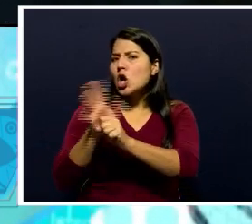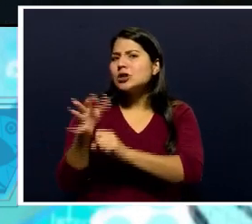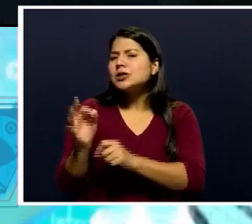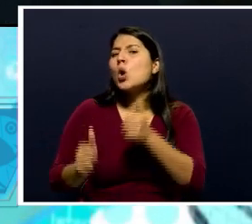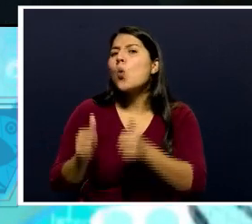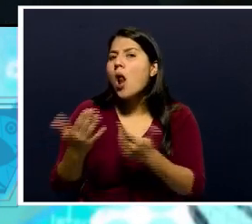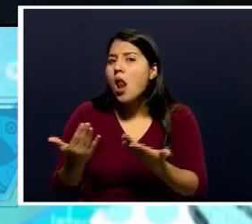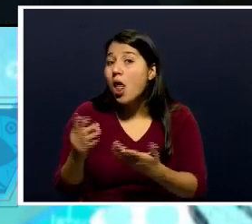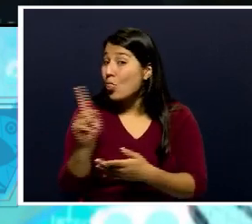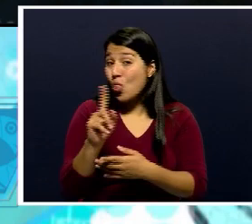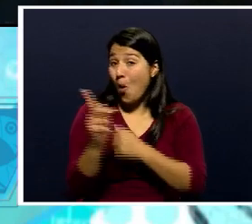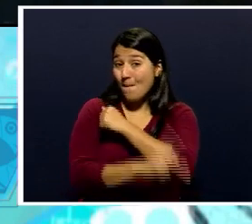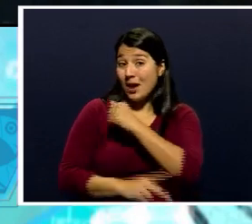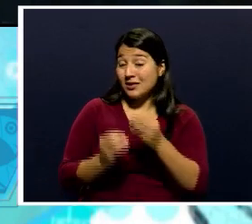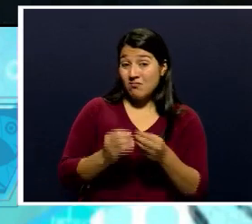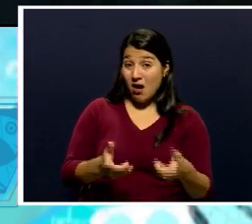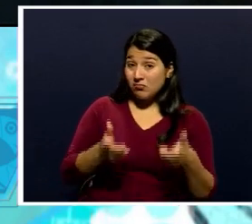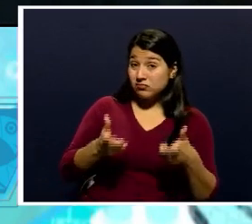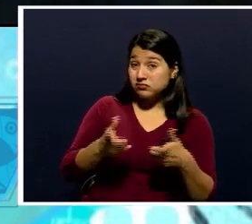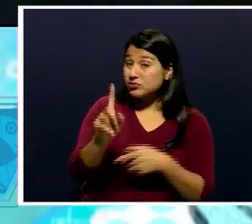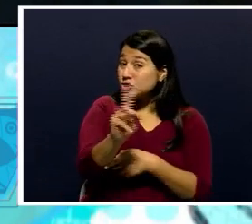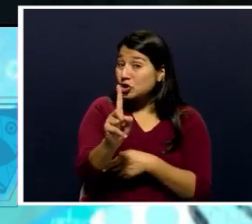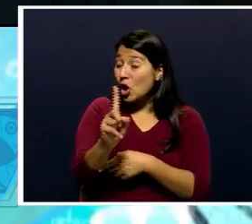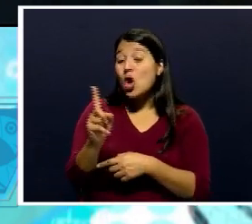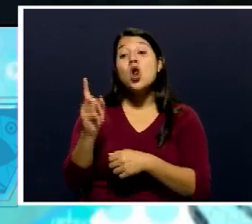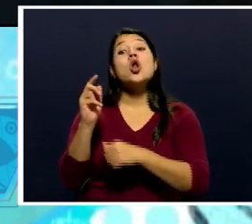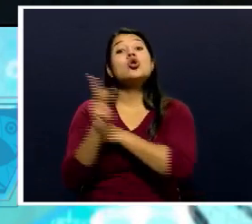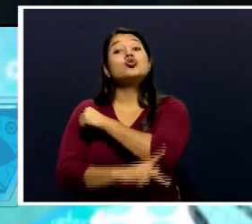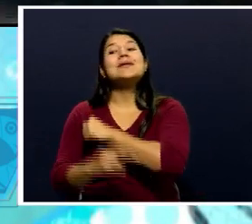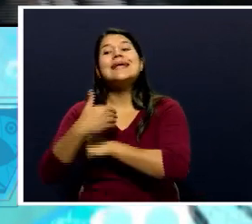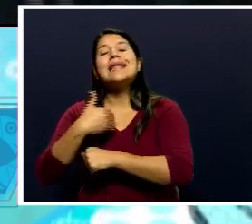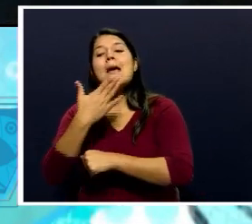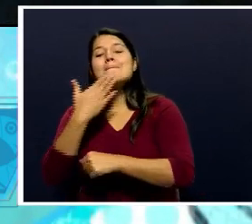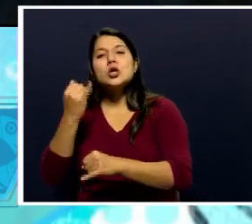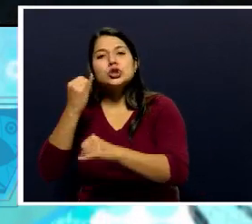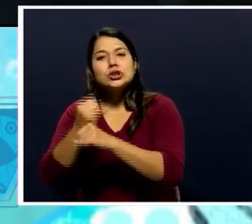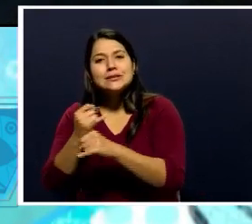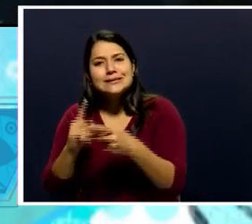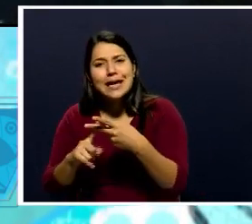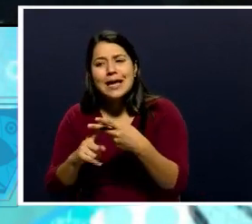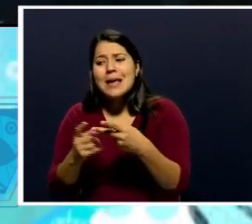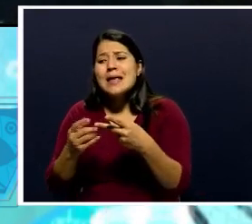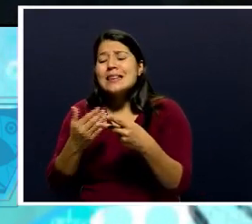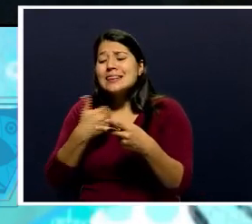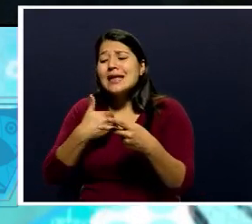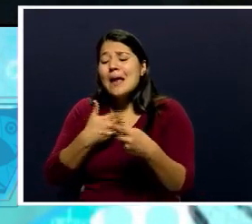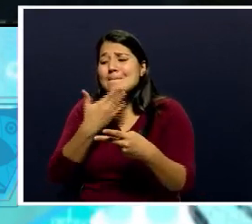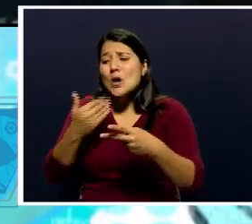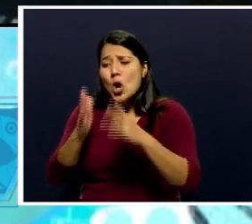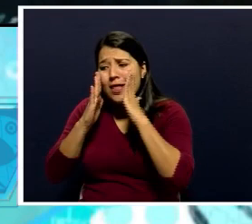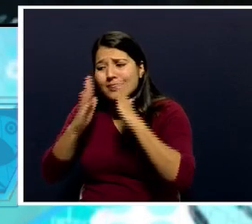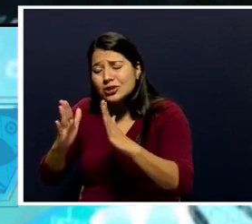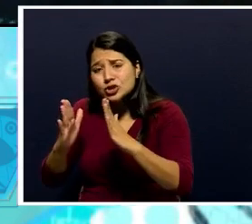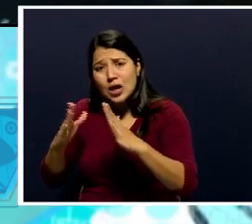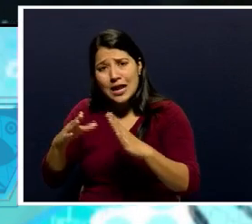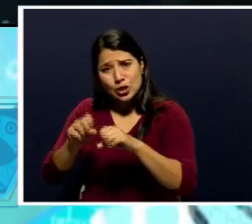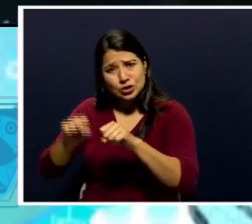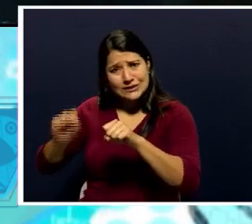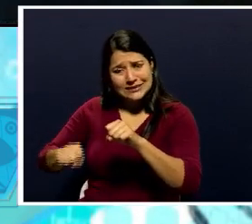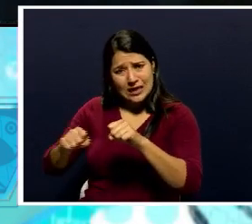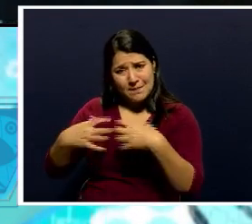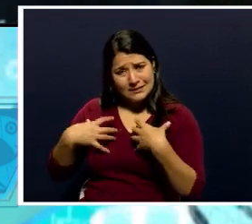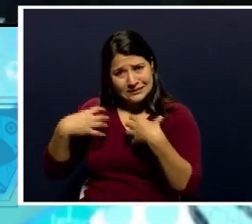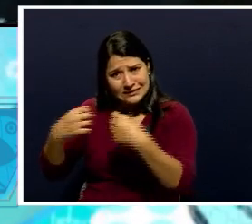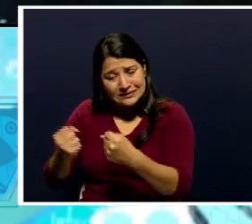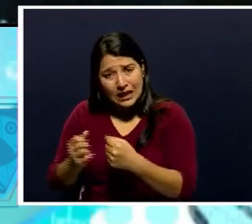mejor institucionalidad tienen, los países que más recursos y que más atención le han dedicado a los sistemas de salud. Vemos